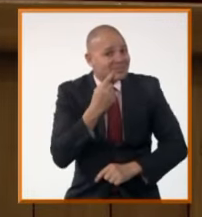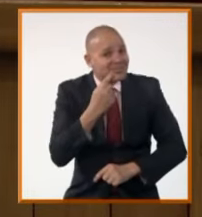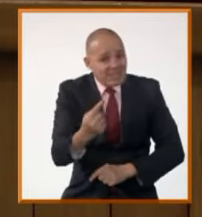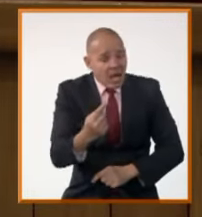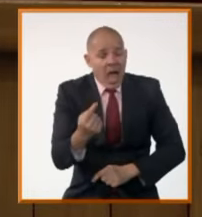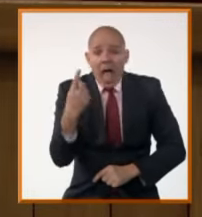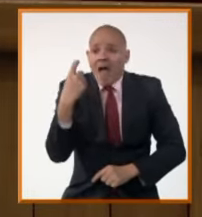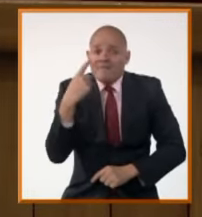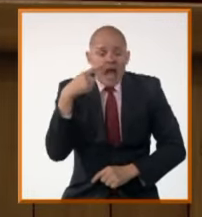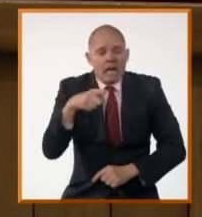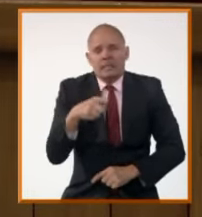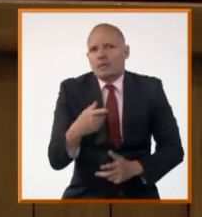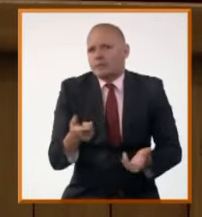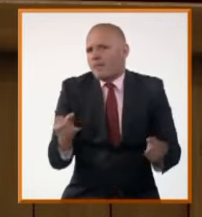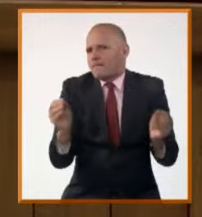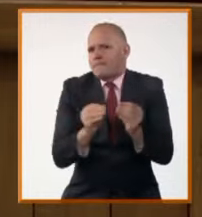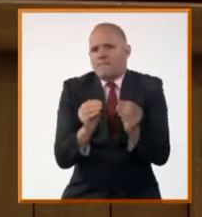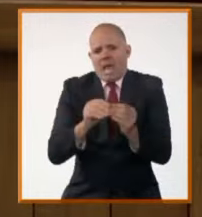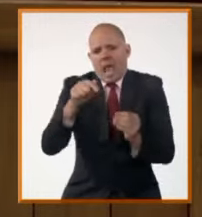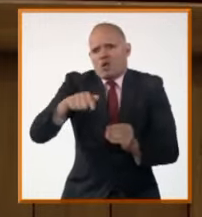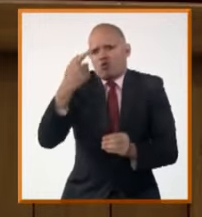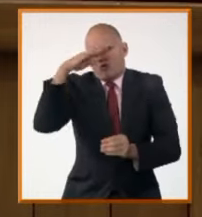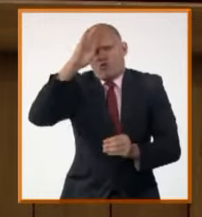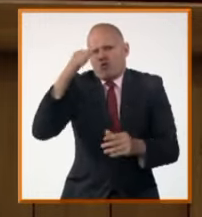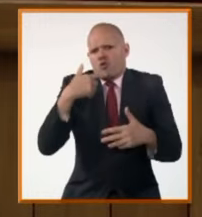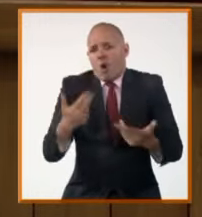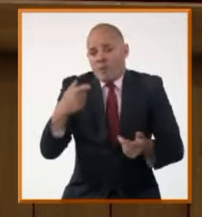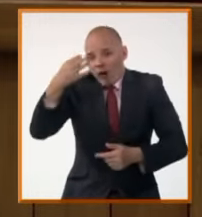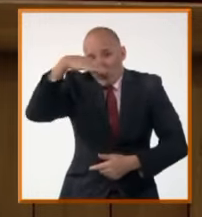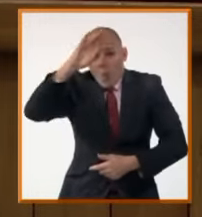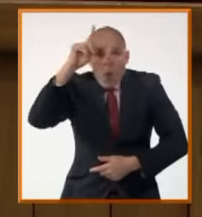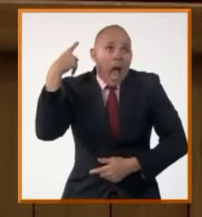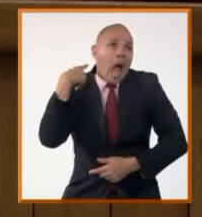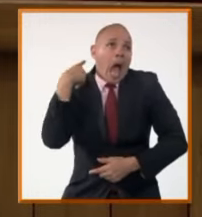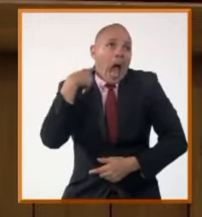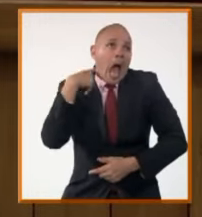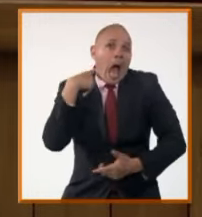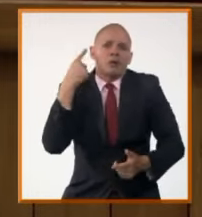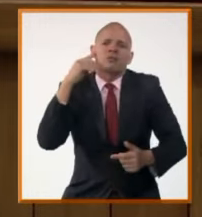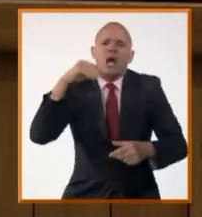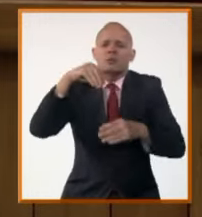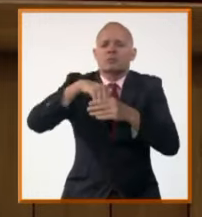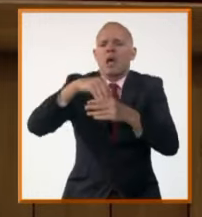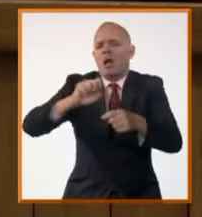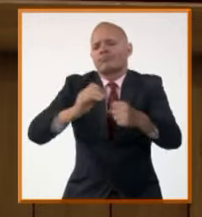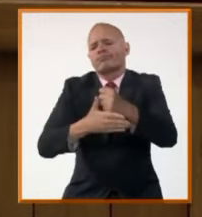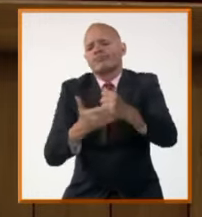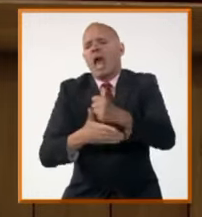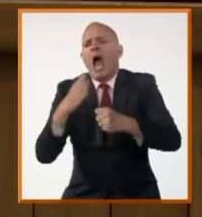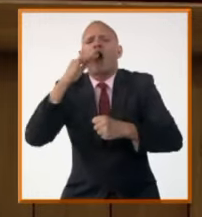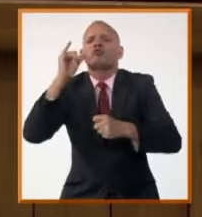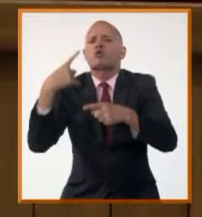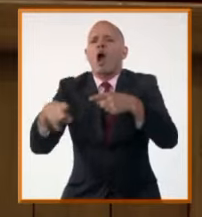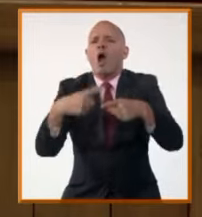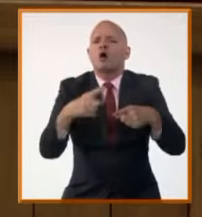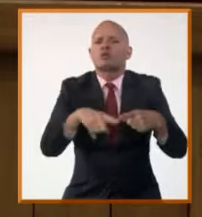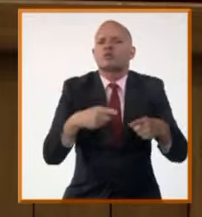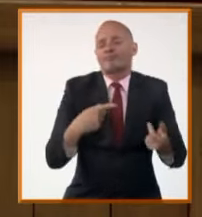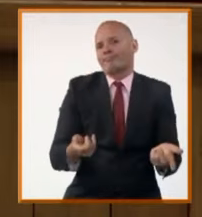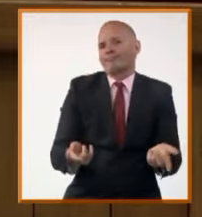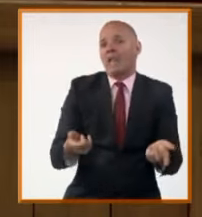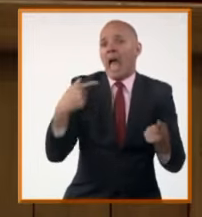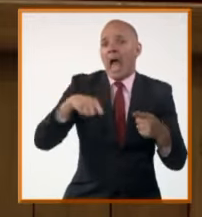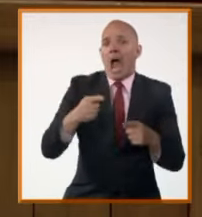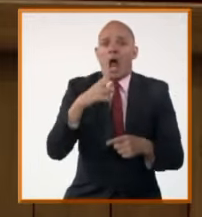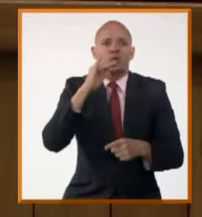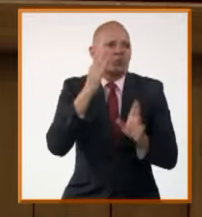una vergüenza que un país como este tuviera que terminar importando azúcar para autoabastecerse. Y es un asunto que hemos abordado